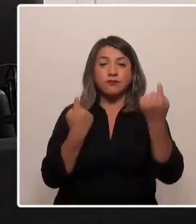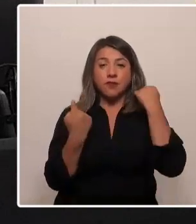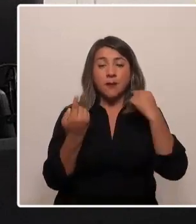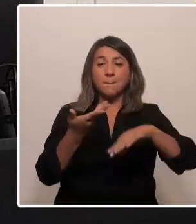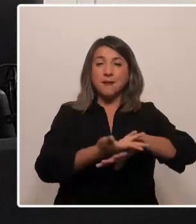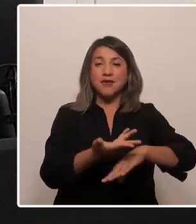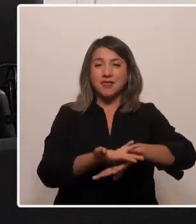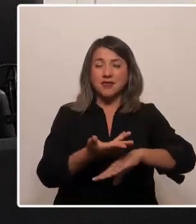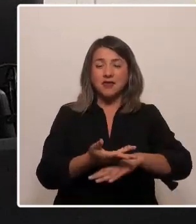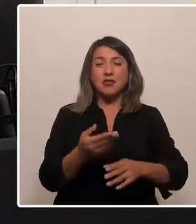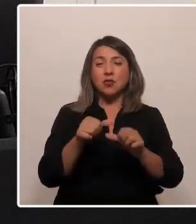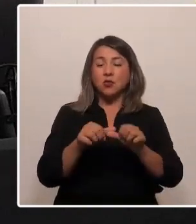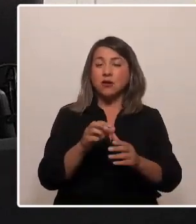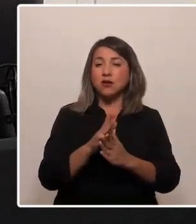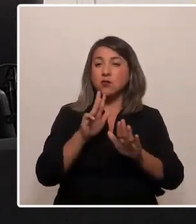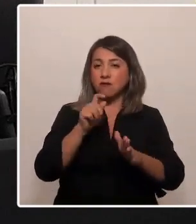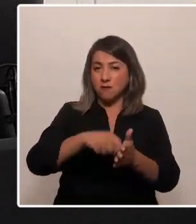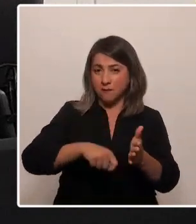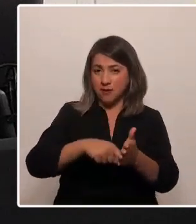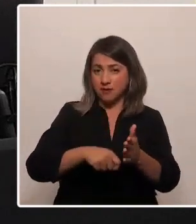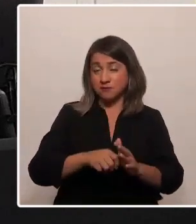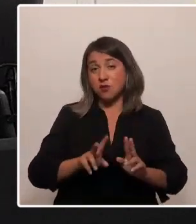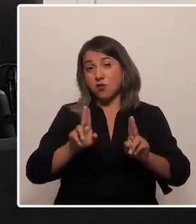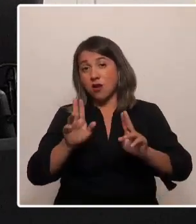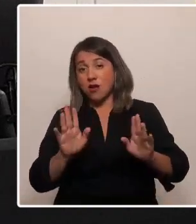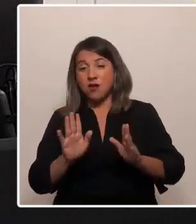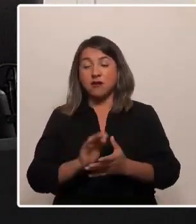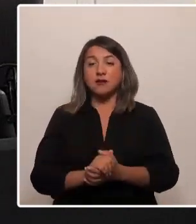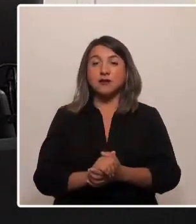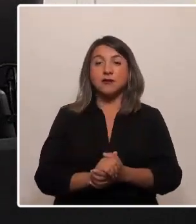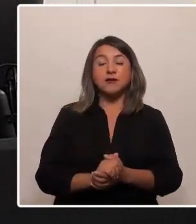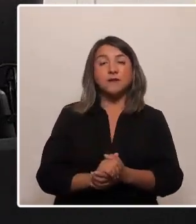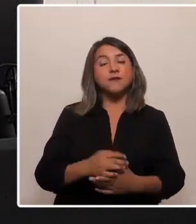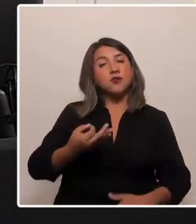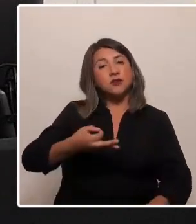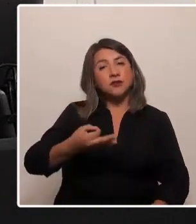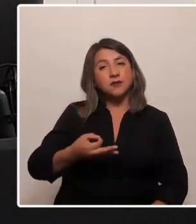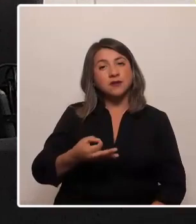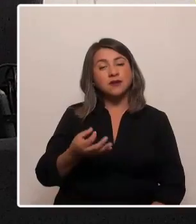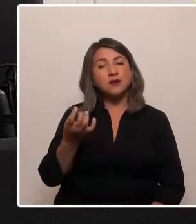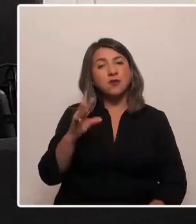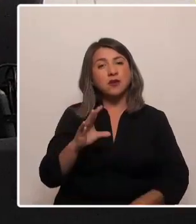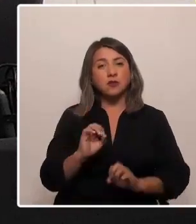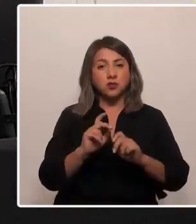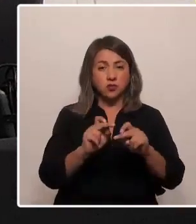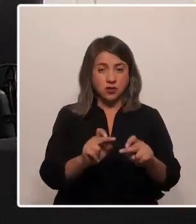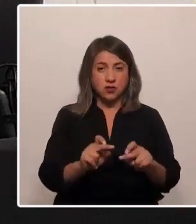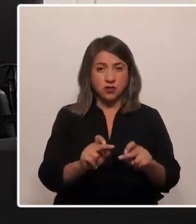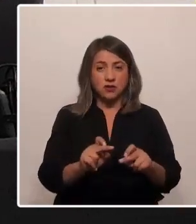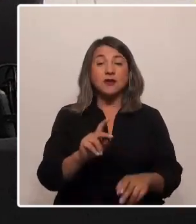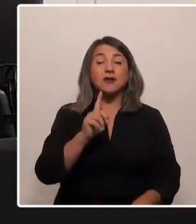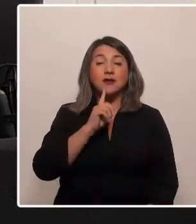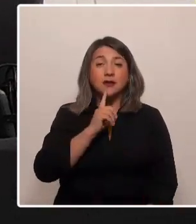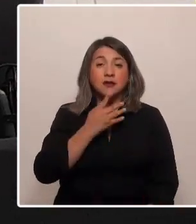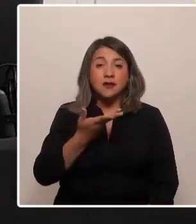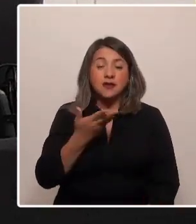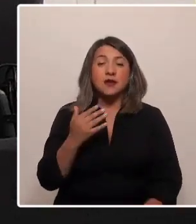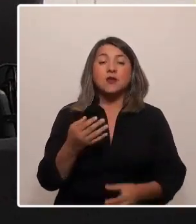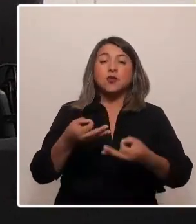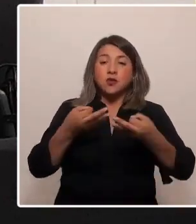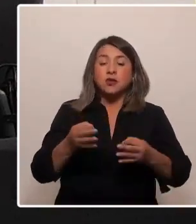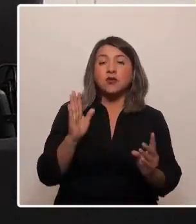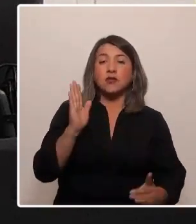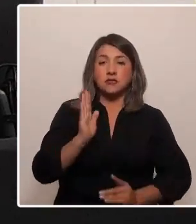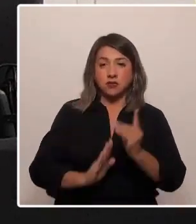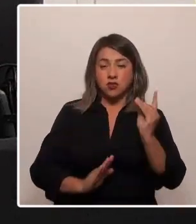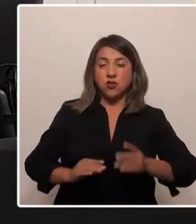ciudadanas durante 9 meses y uno esperaría que se utilizara correctamente la única oportunidad que tiene a través de un correcto desarrollo